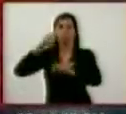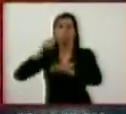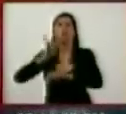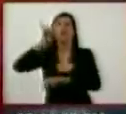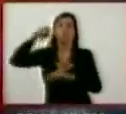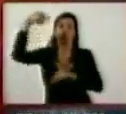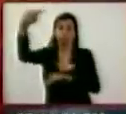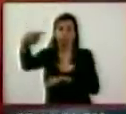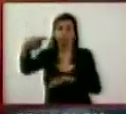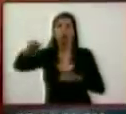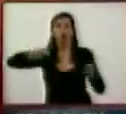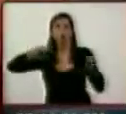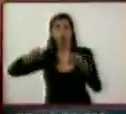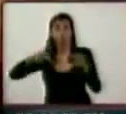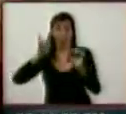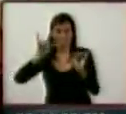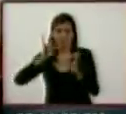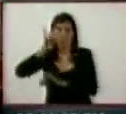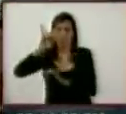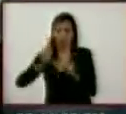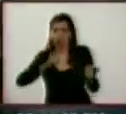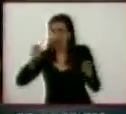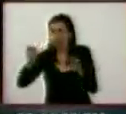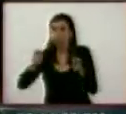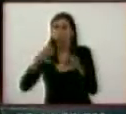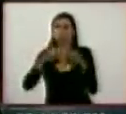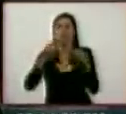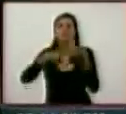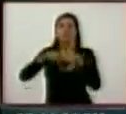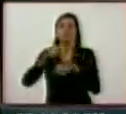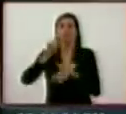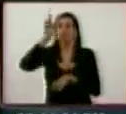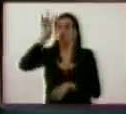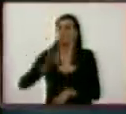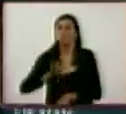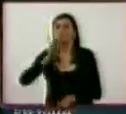lunes y regularizar a partir del lunes todas las subastas cada lunes a 220 millones.